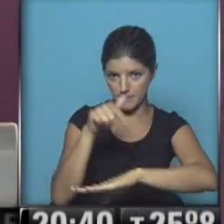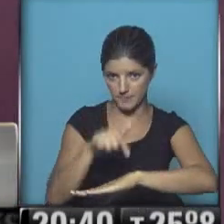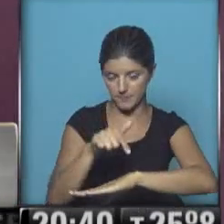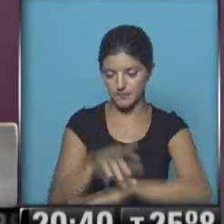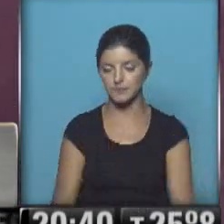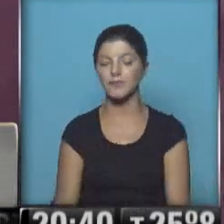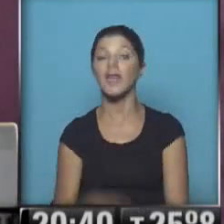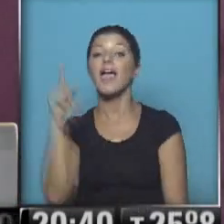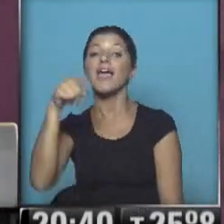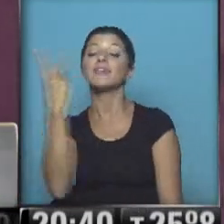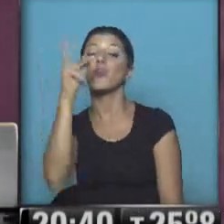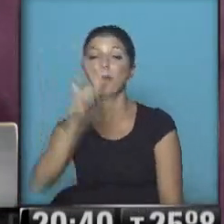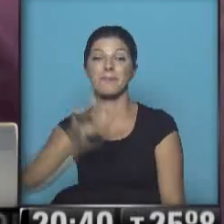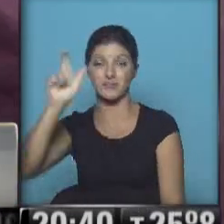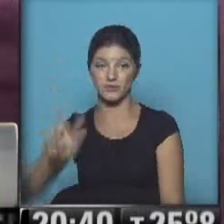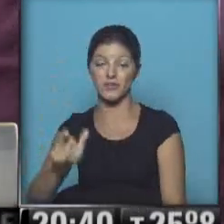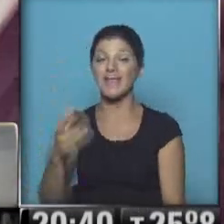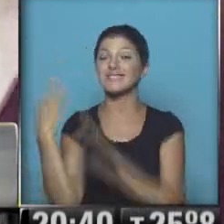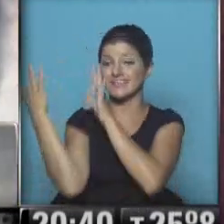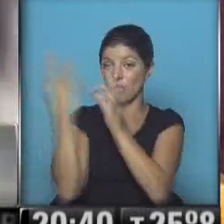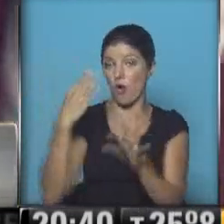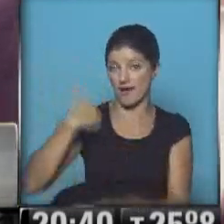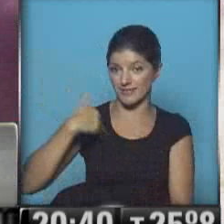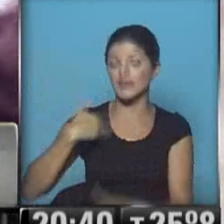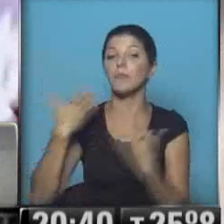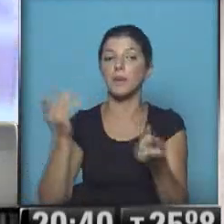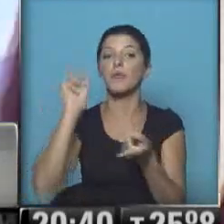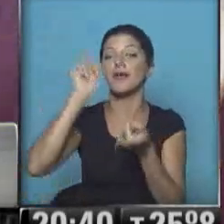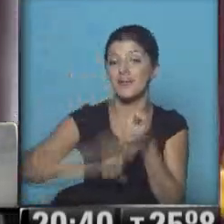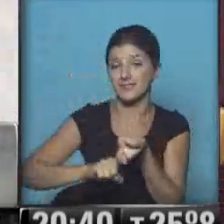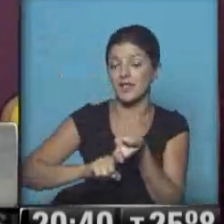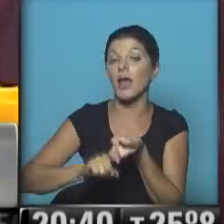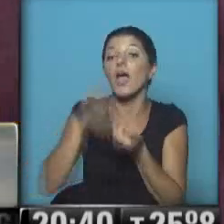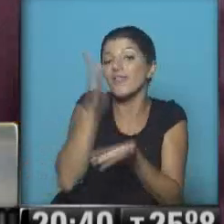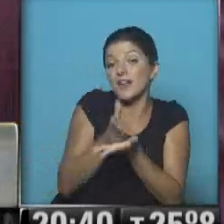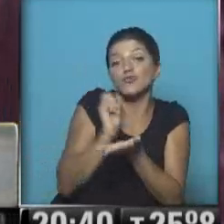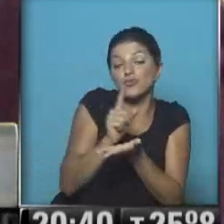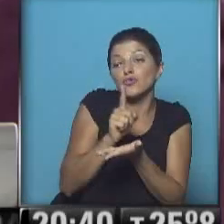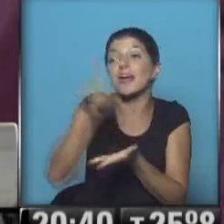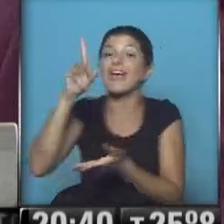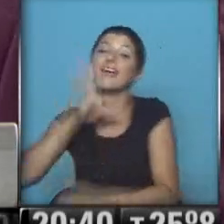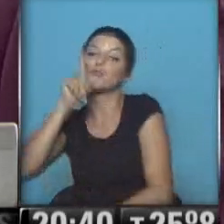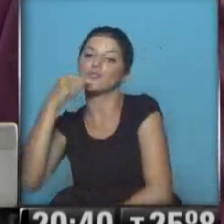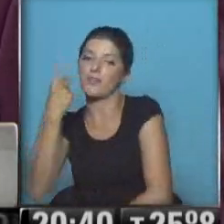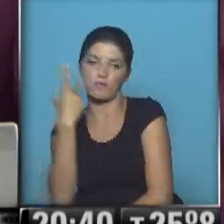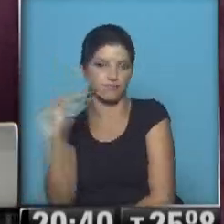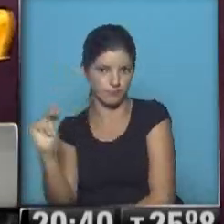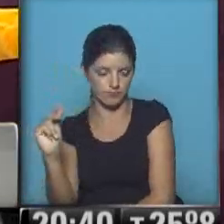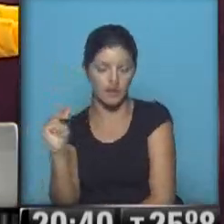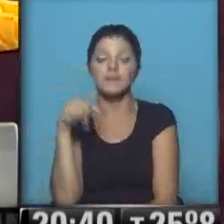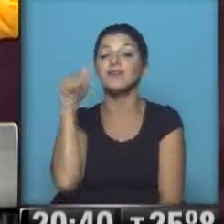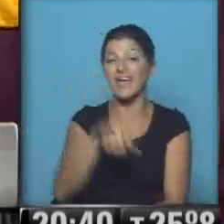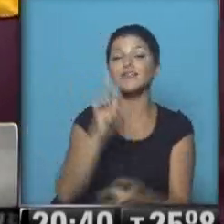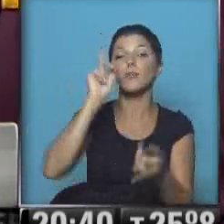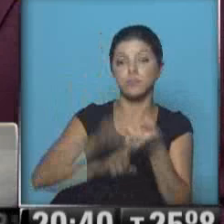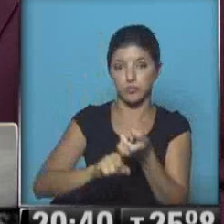La pareja de ciudadanos rusos llegó a nuestro país para poder acceder a un derecho que el Estado ruso les niega. El casamiento se celebró en medio de